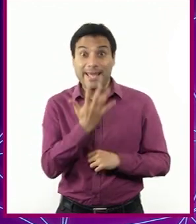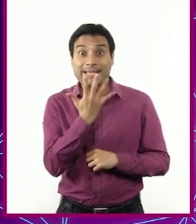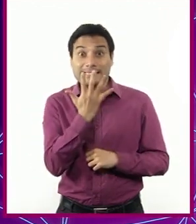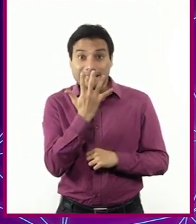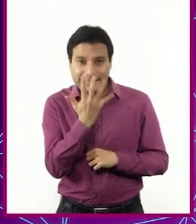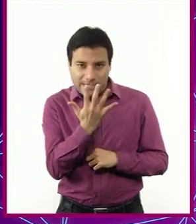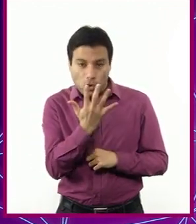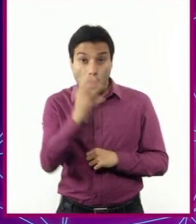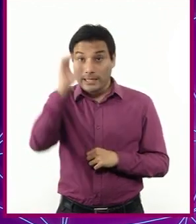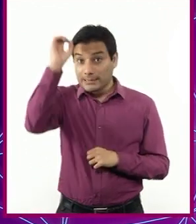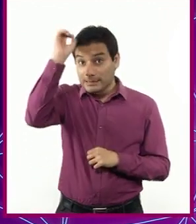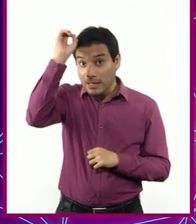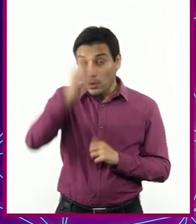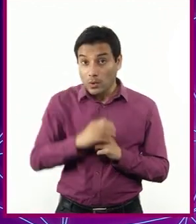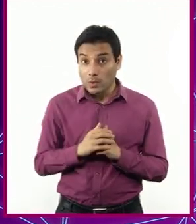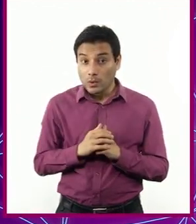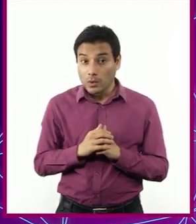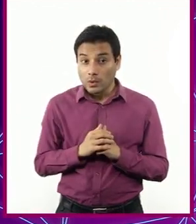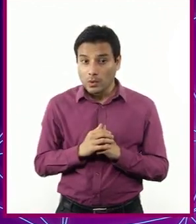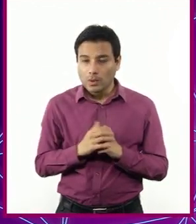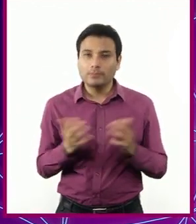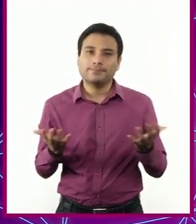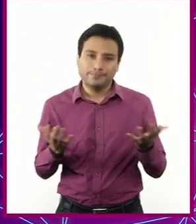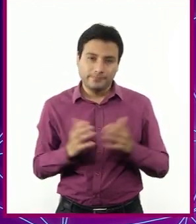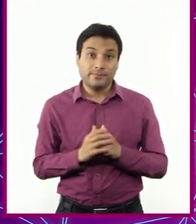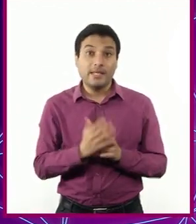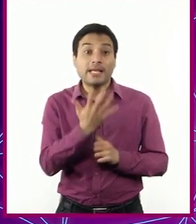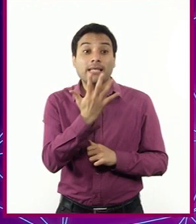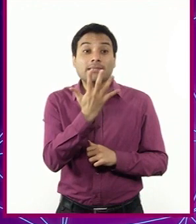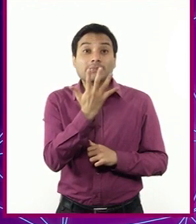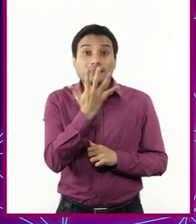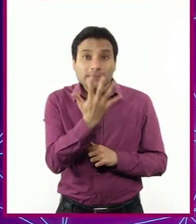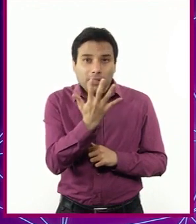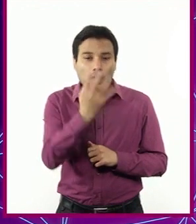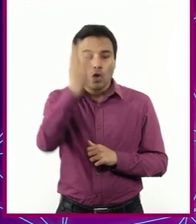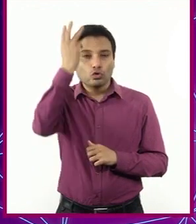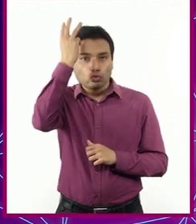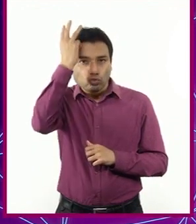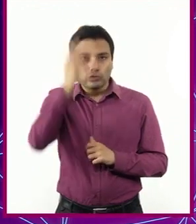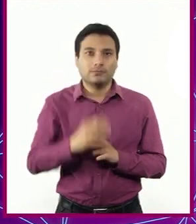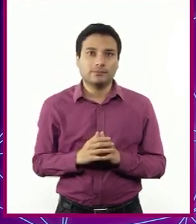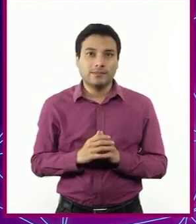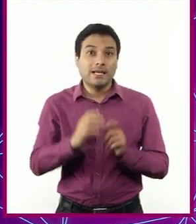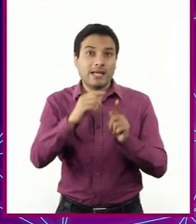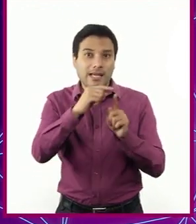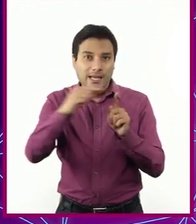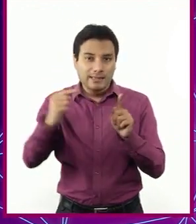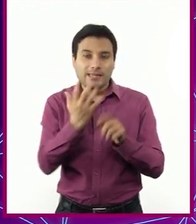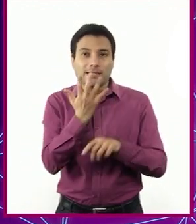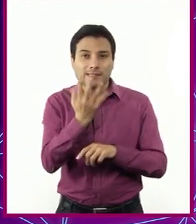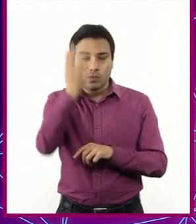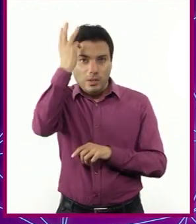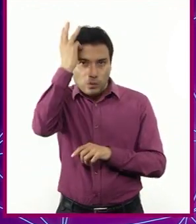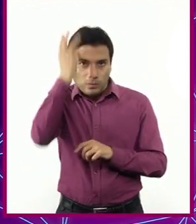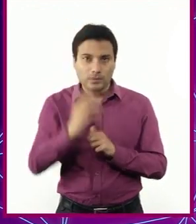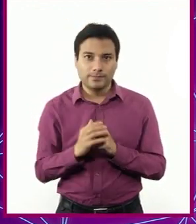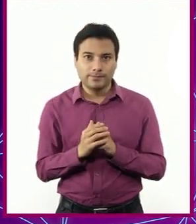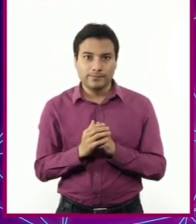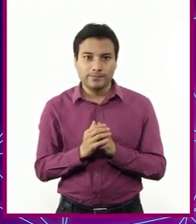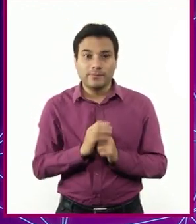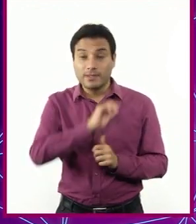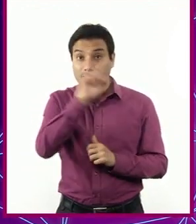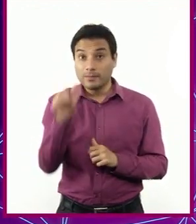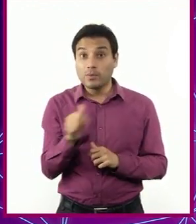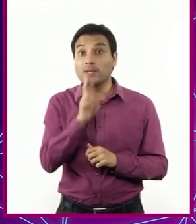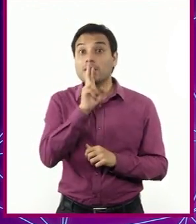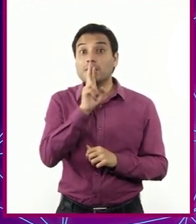la 0 es igual a 5 al cubo entre 5 al cubo. Y a su vez, este